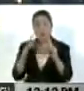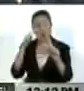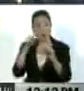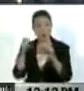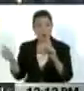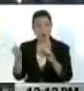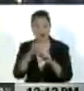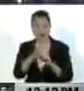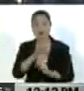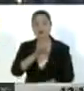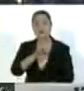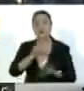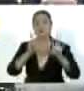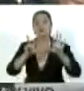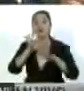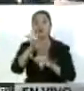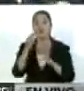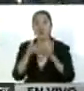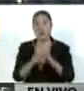de